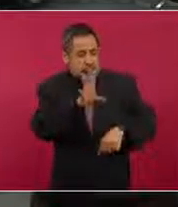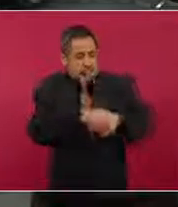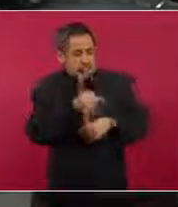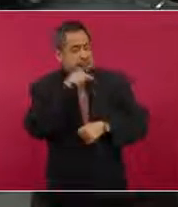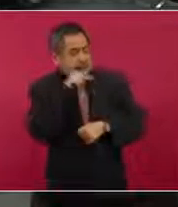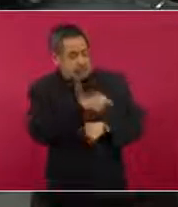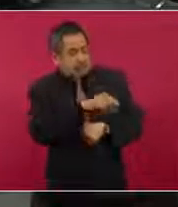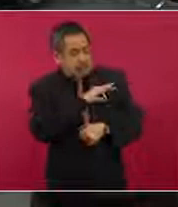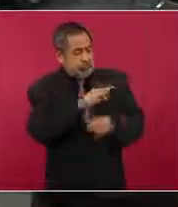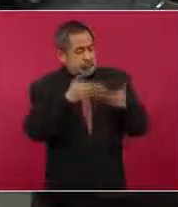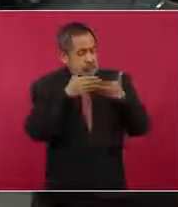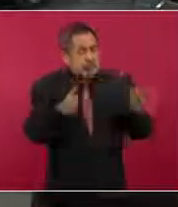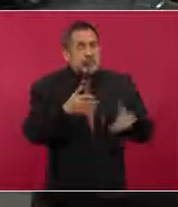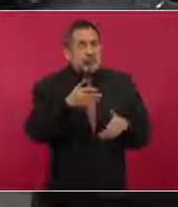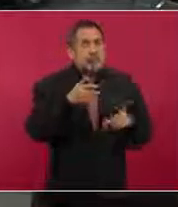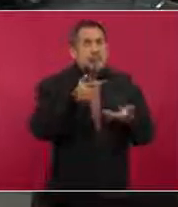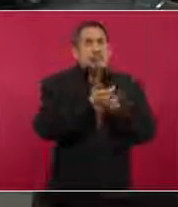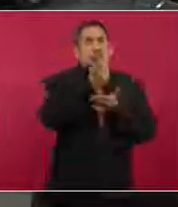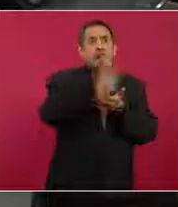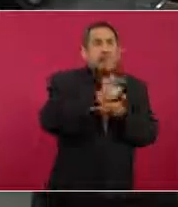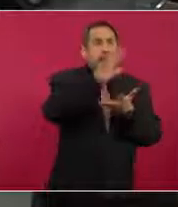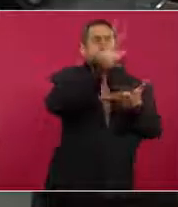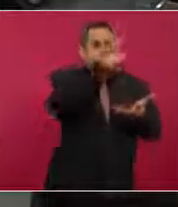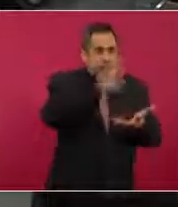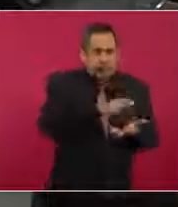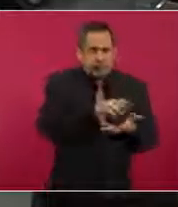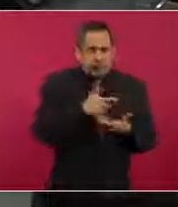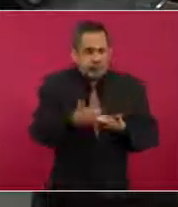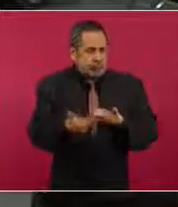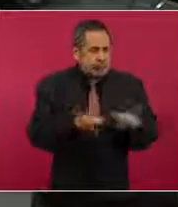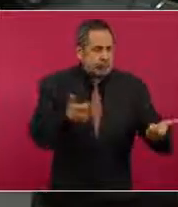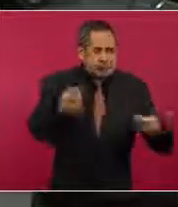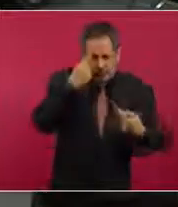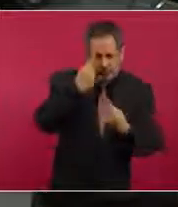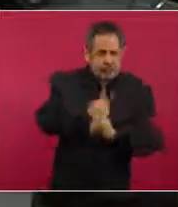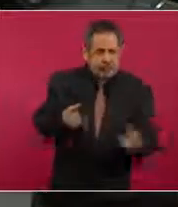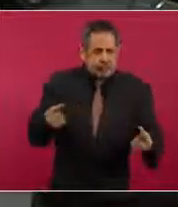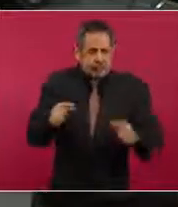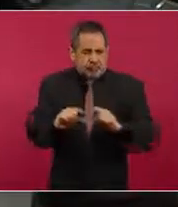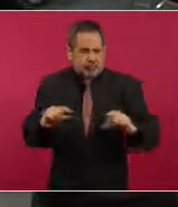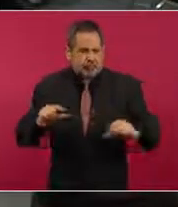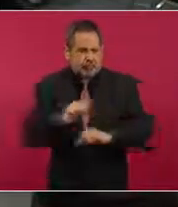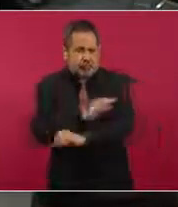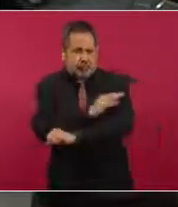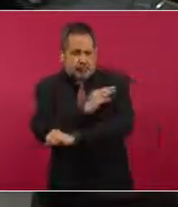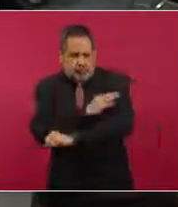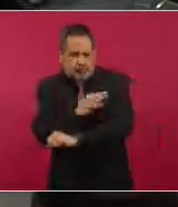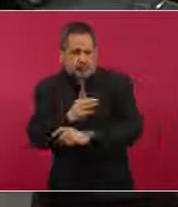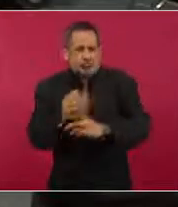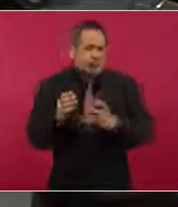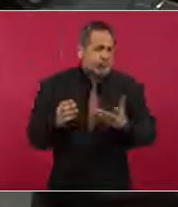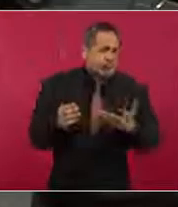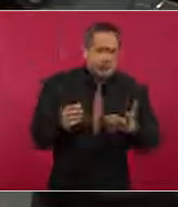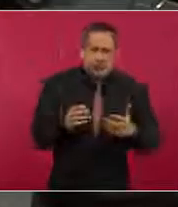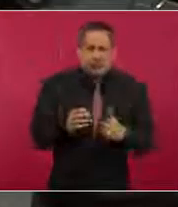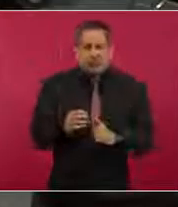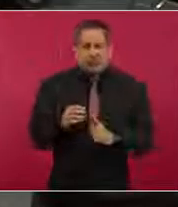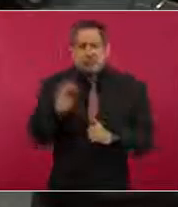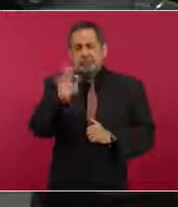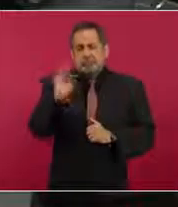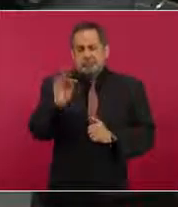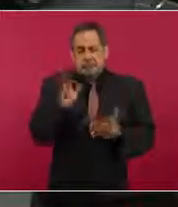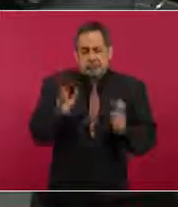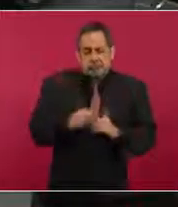abra ya la puerta para que los gobiernos compren este tipo de vacunas, o por